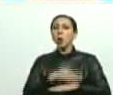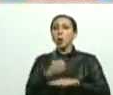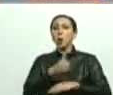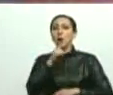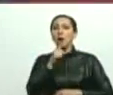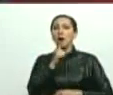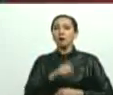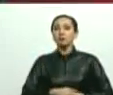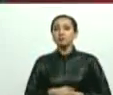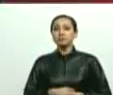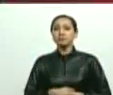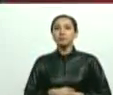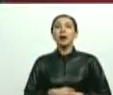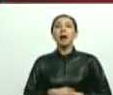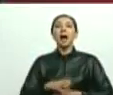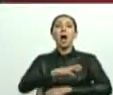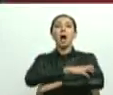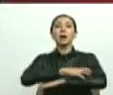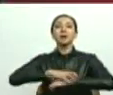un gato.